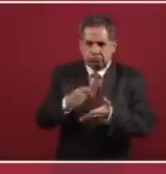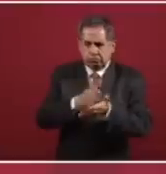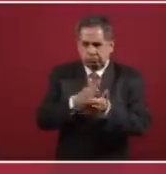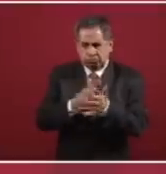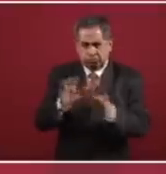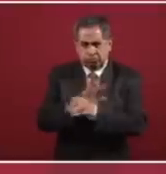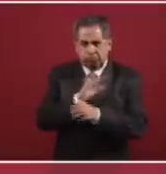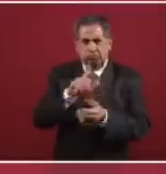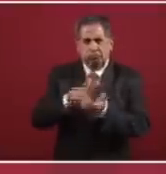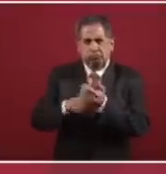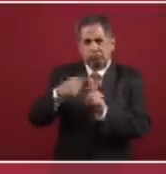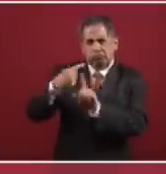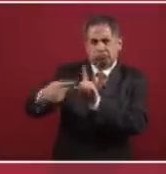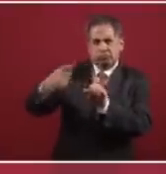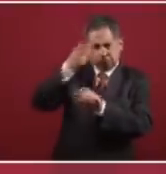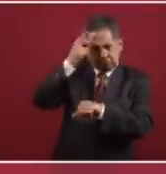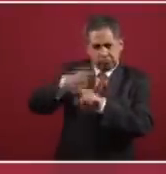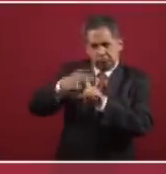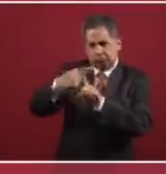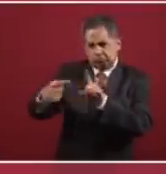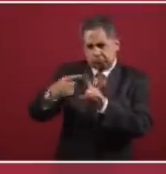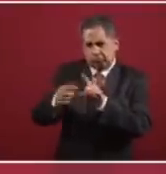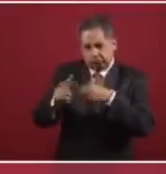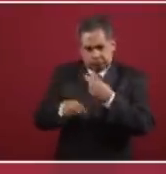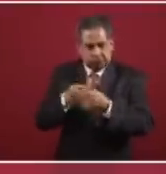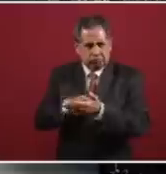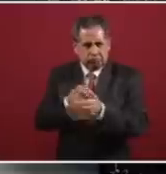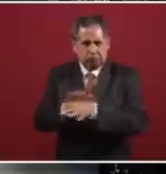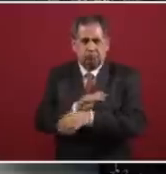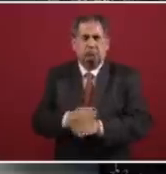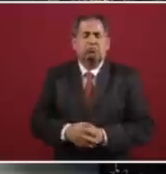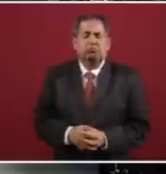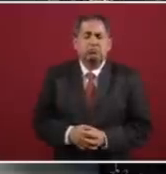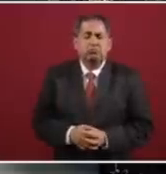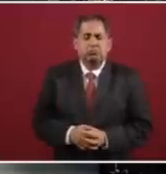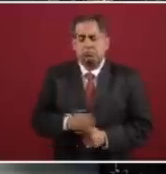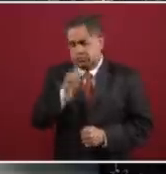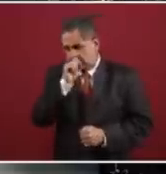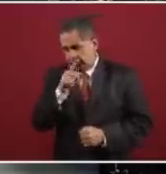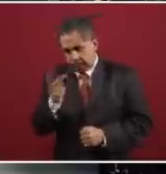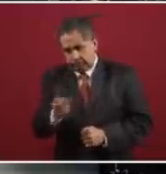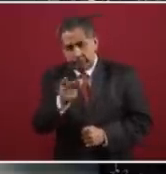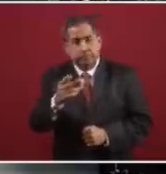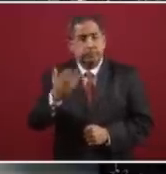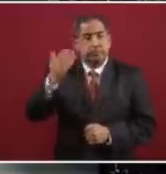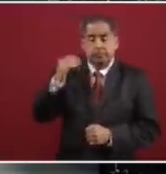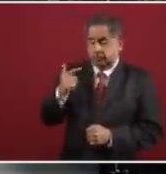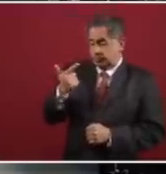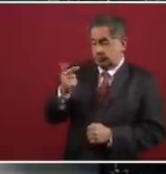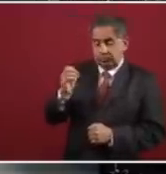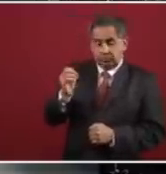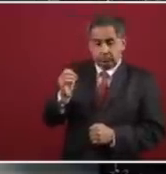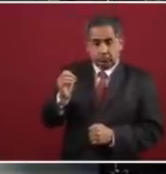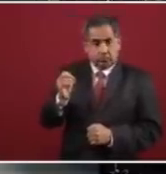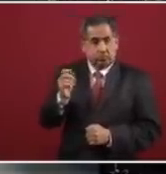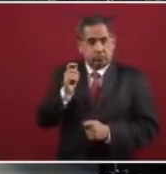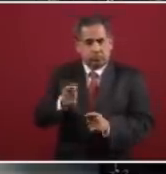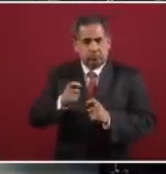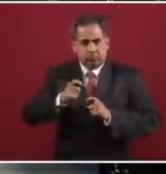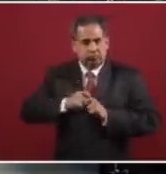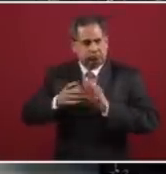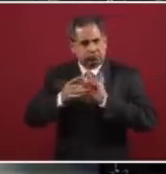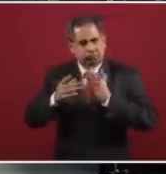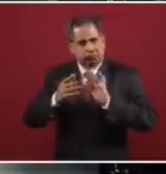para los mandos medios. Para los mandos medios, sí. Ok. También le iba a comentar que el pasado 7 de octubre, que me dio la